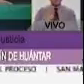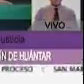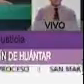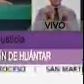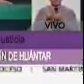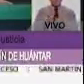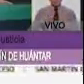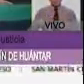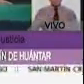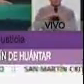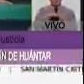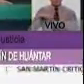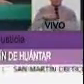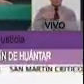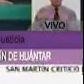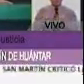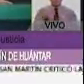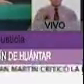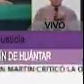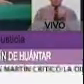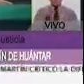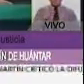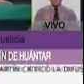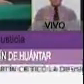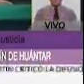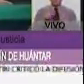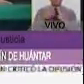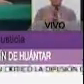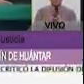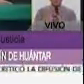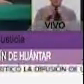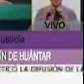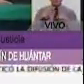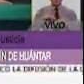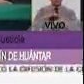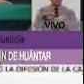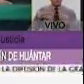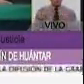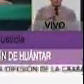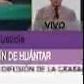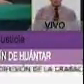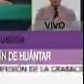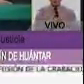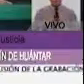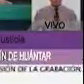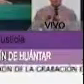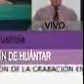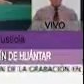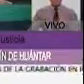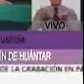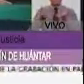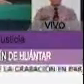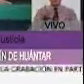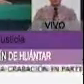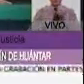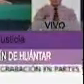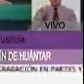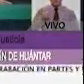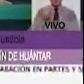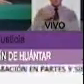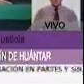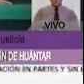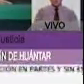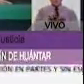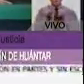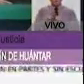también se involucra al Poder Judicial. Es decir, es todo el Estado el que es llevado a juicio. En sede nacional,